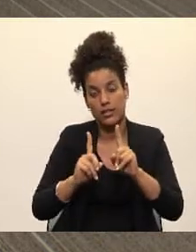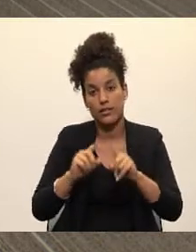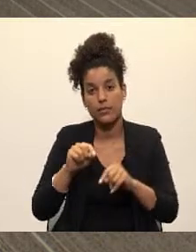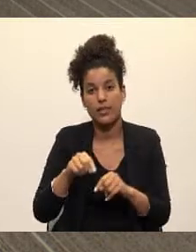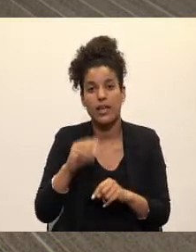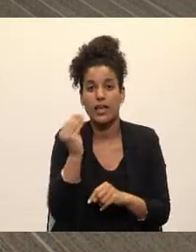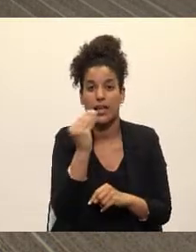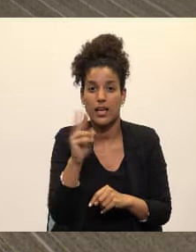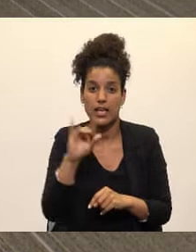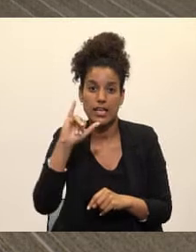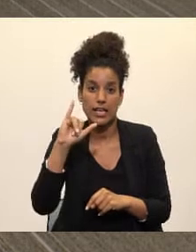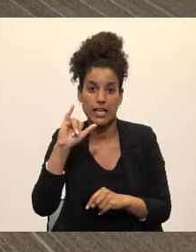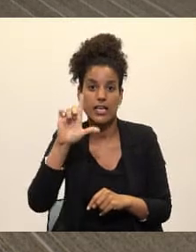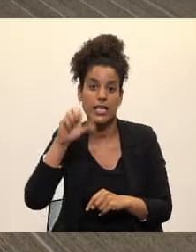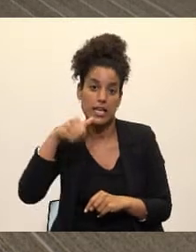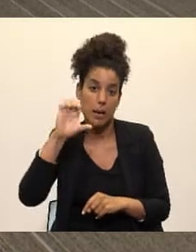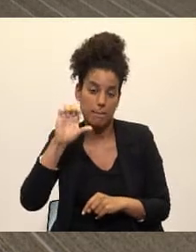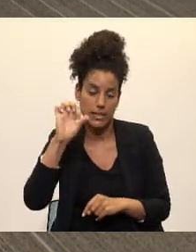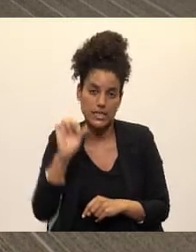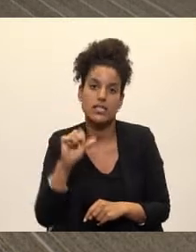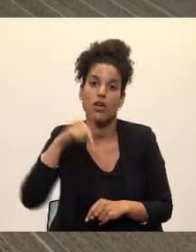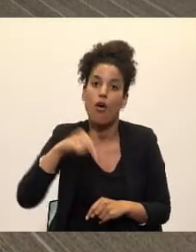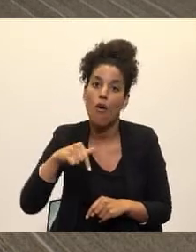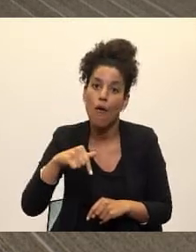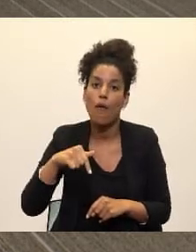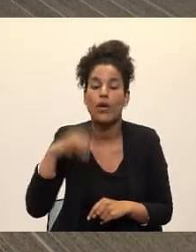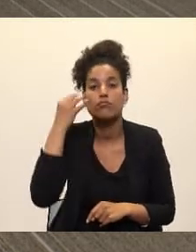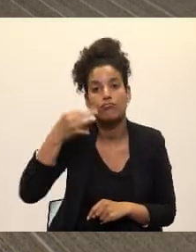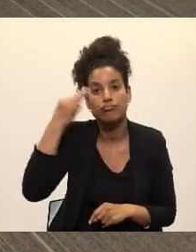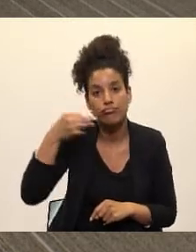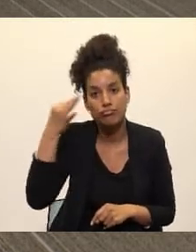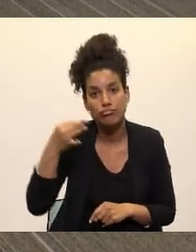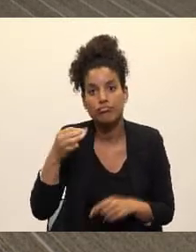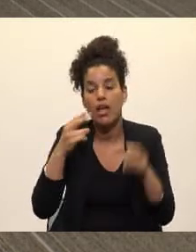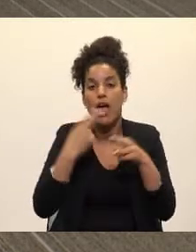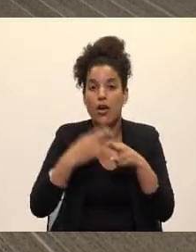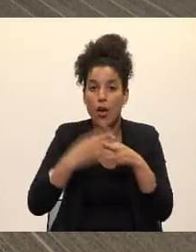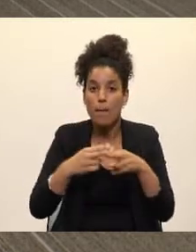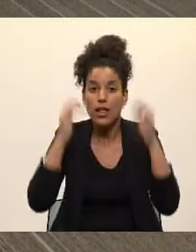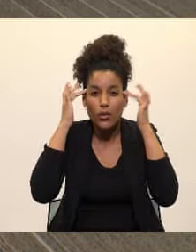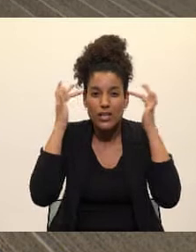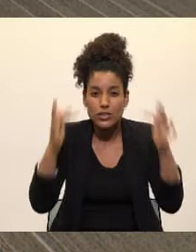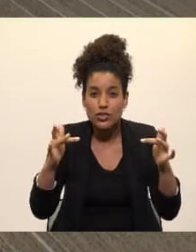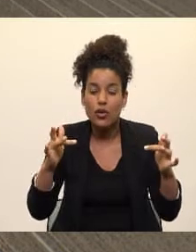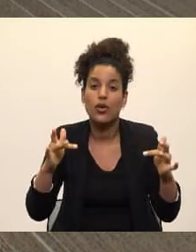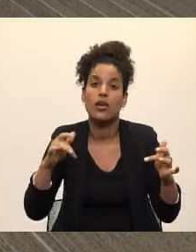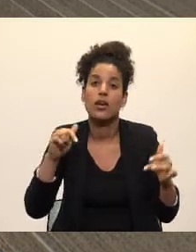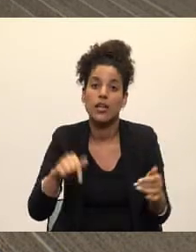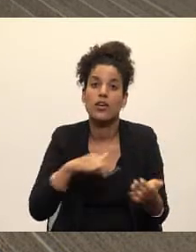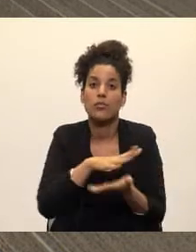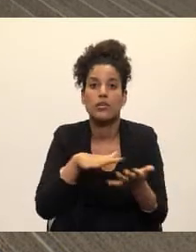Quilmes. Hoy nos va a acompañar para exponer y su panel se titula Educación y Comunidad, apuntes para pensar el futuro